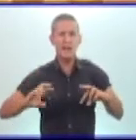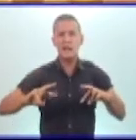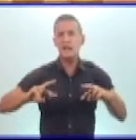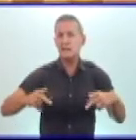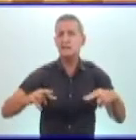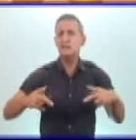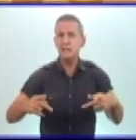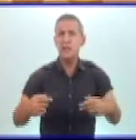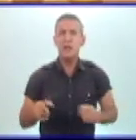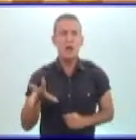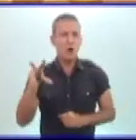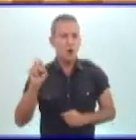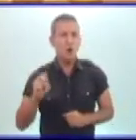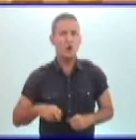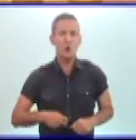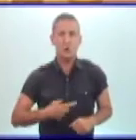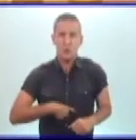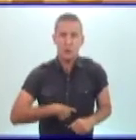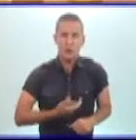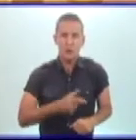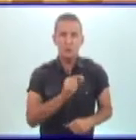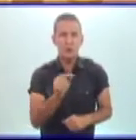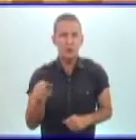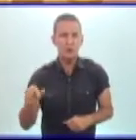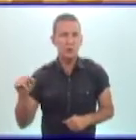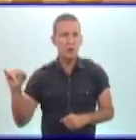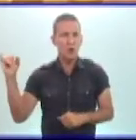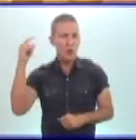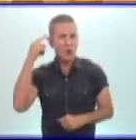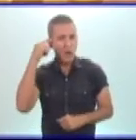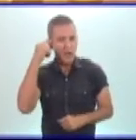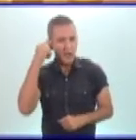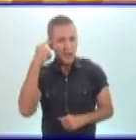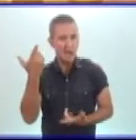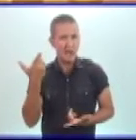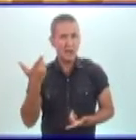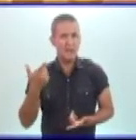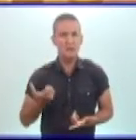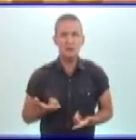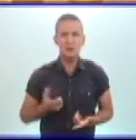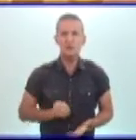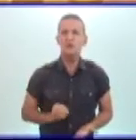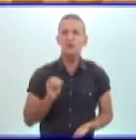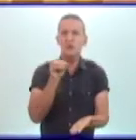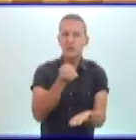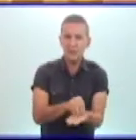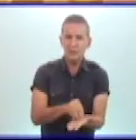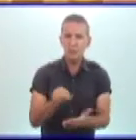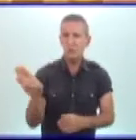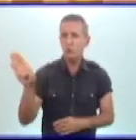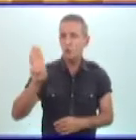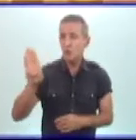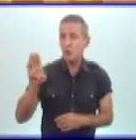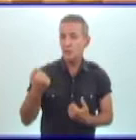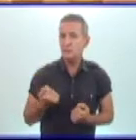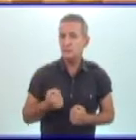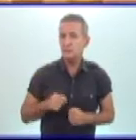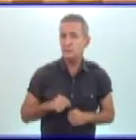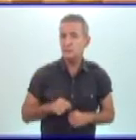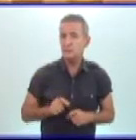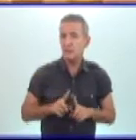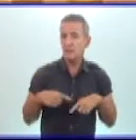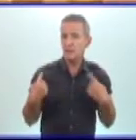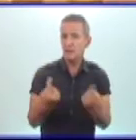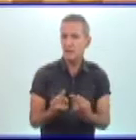Da Vinci, que es la ideología que portó la burguesía y que se va a generalizar en determinadas